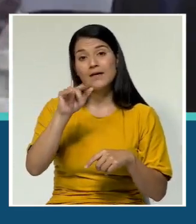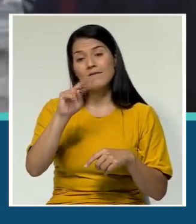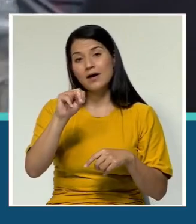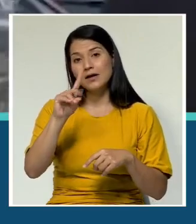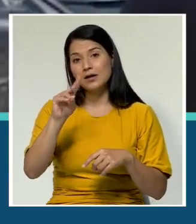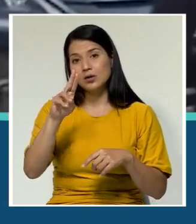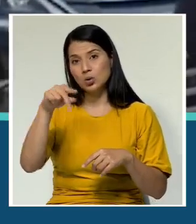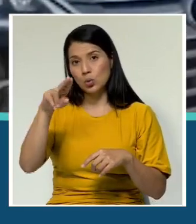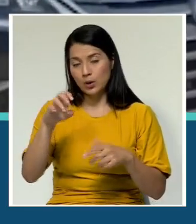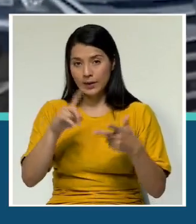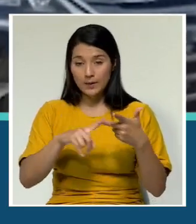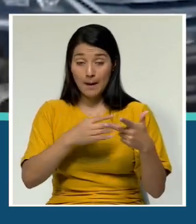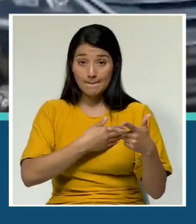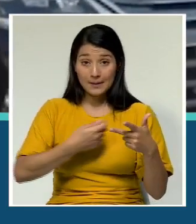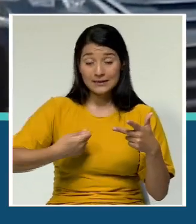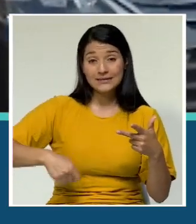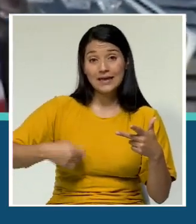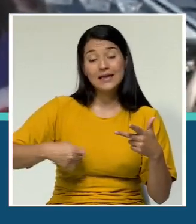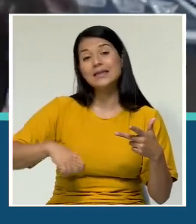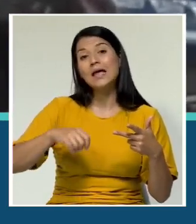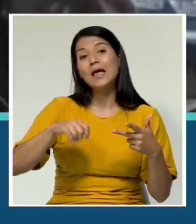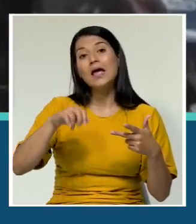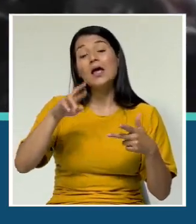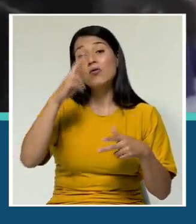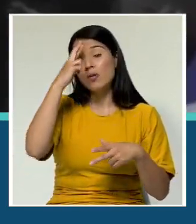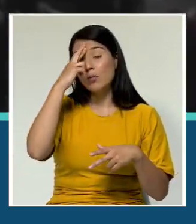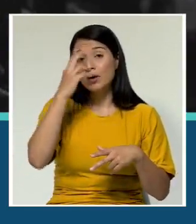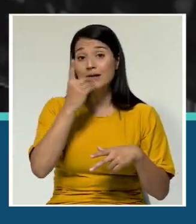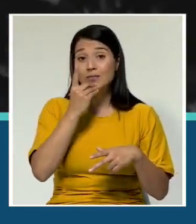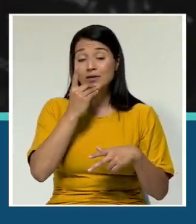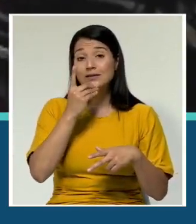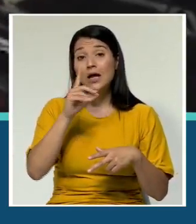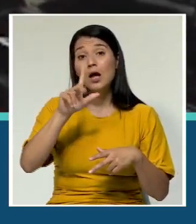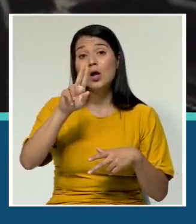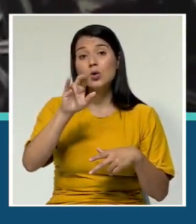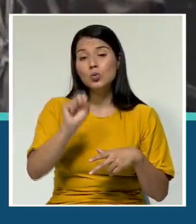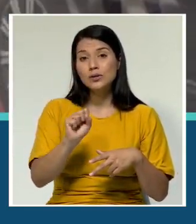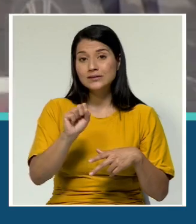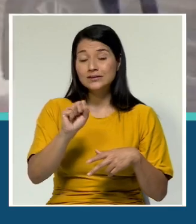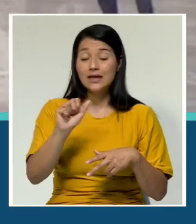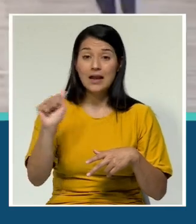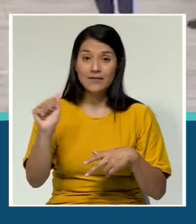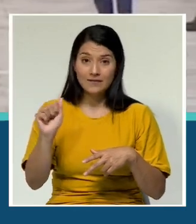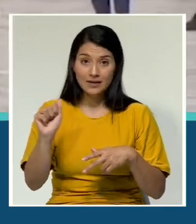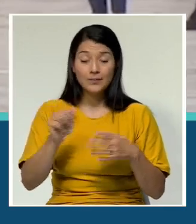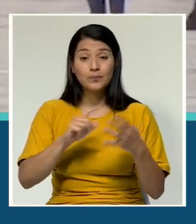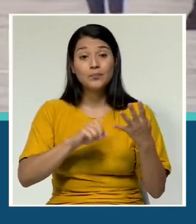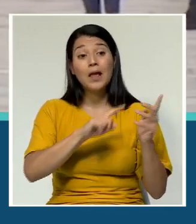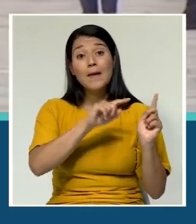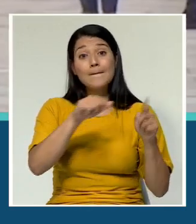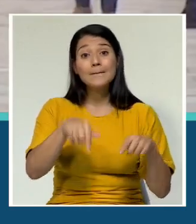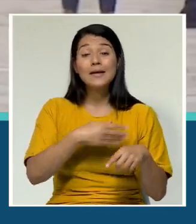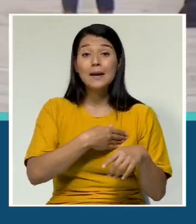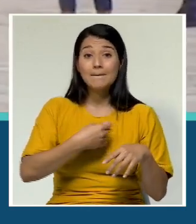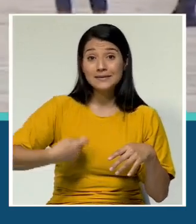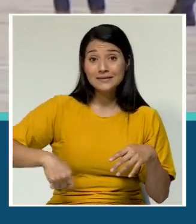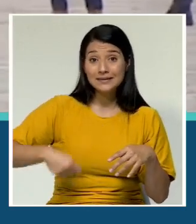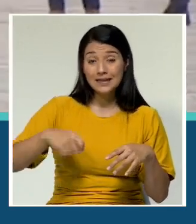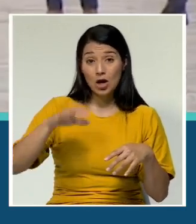de España, viene el presidente de Colombia, don Iván Duque, viene el presidente de